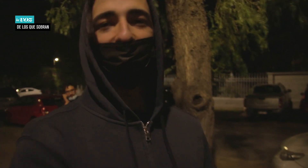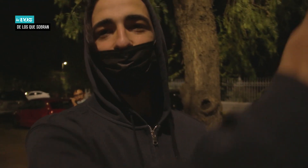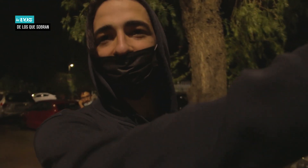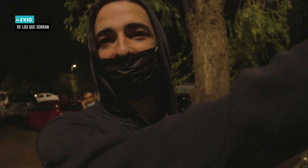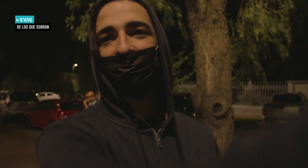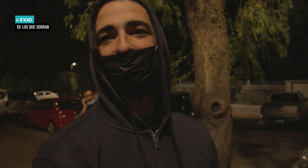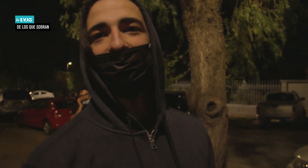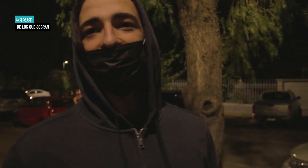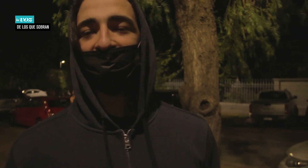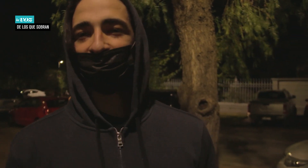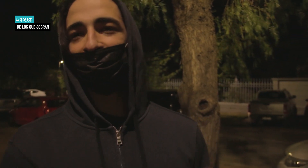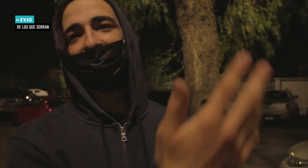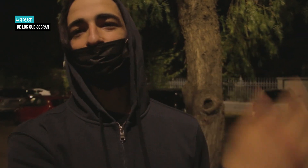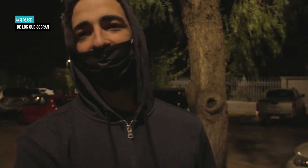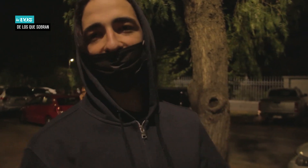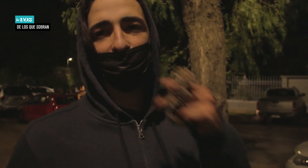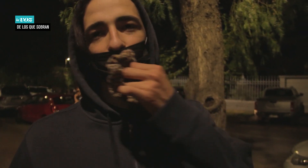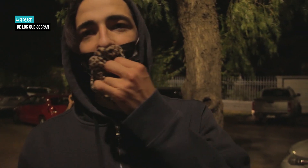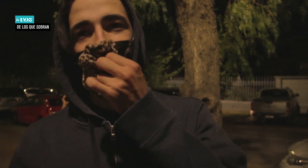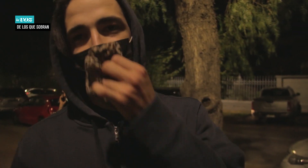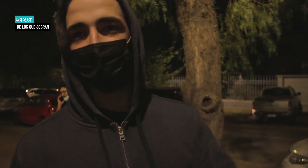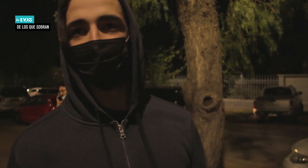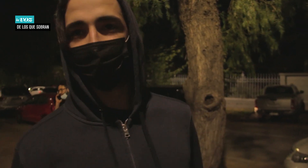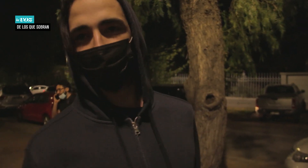Bueno, este weón retrógrado, nada que